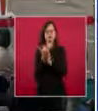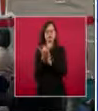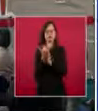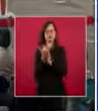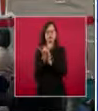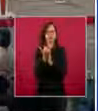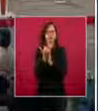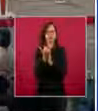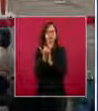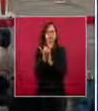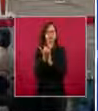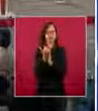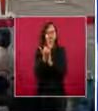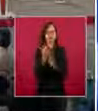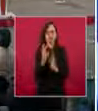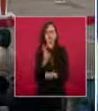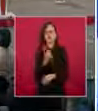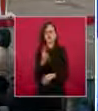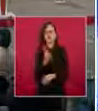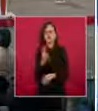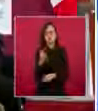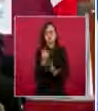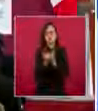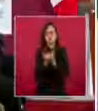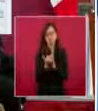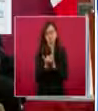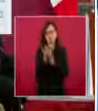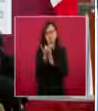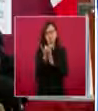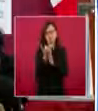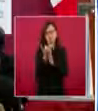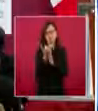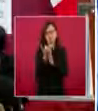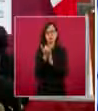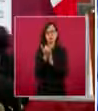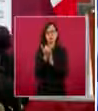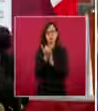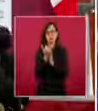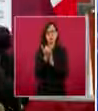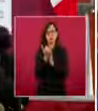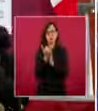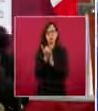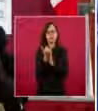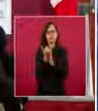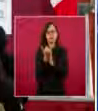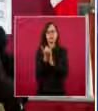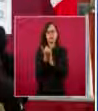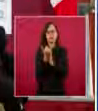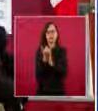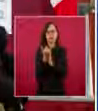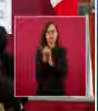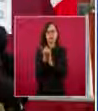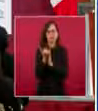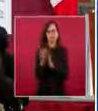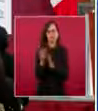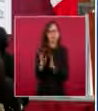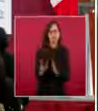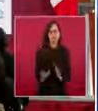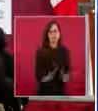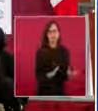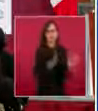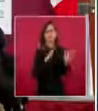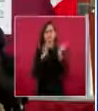de obsolescencia. Pero el próximo lunes vamos a saber cómo sigue. Y pues es una situación. Pero déjame comentar una